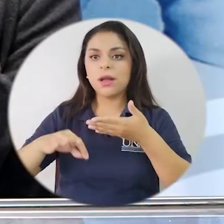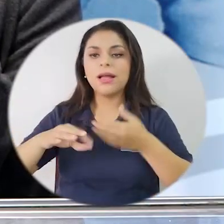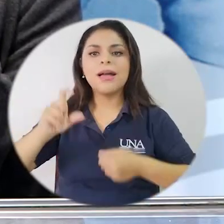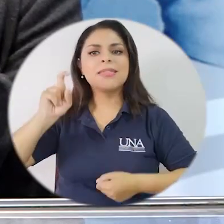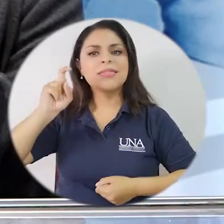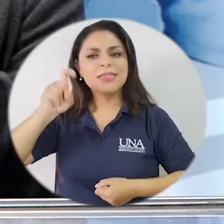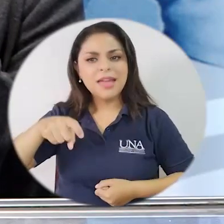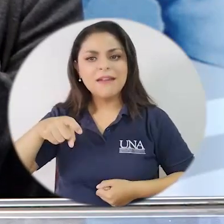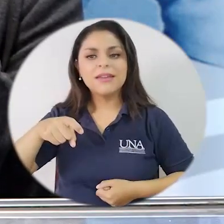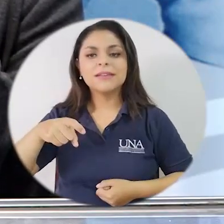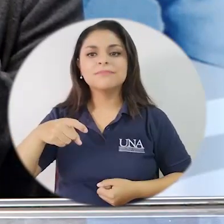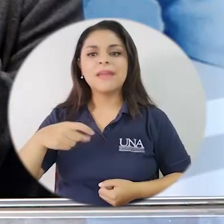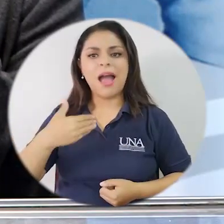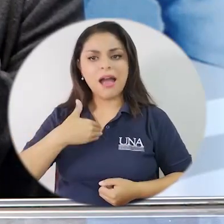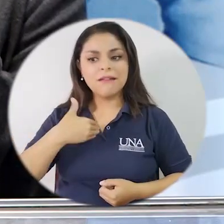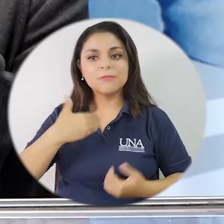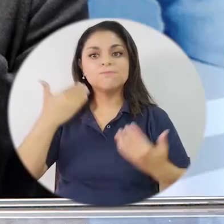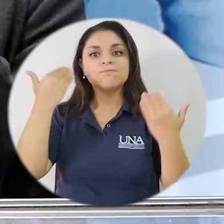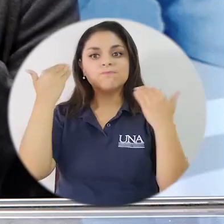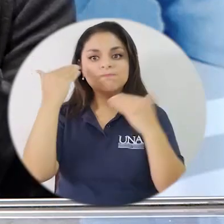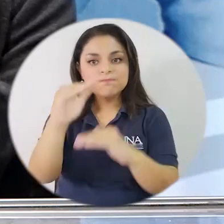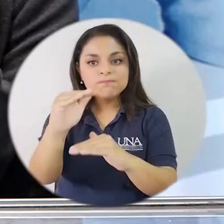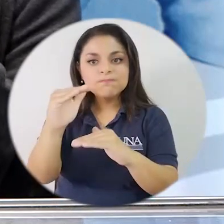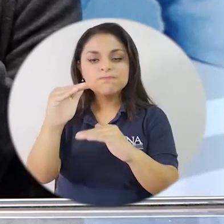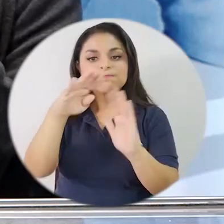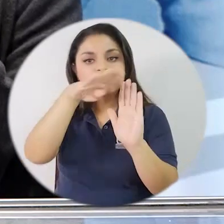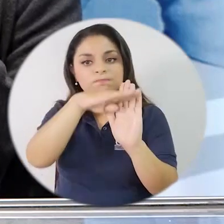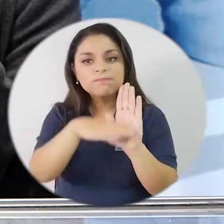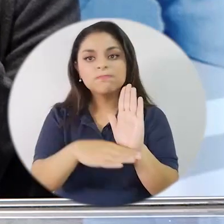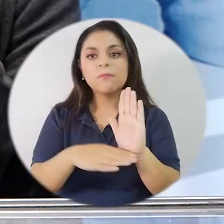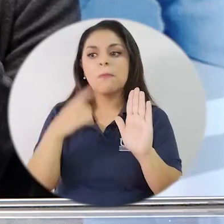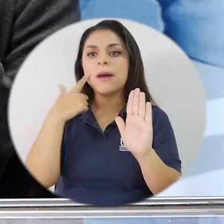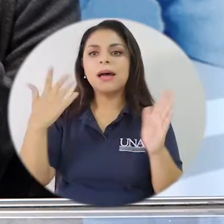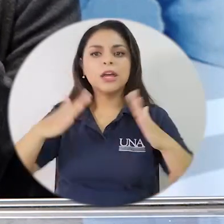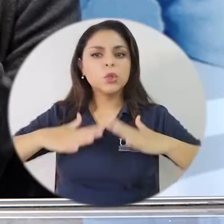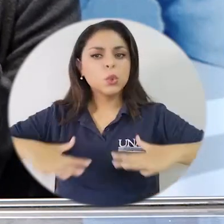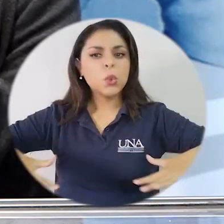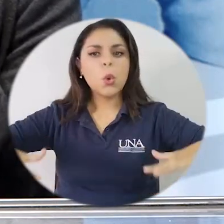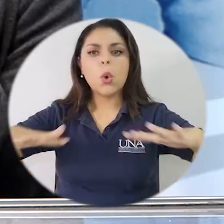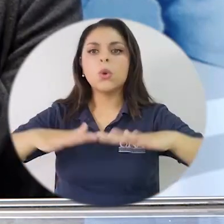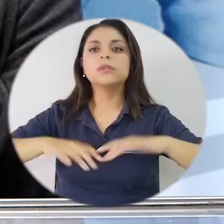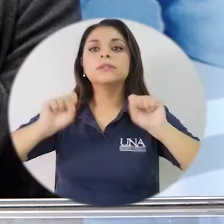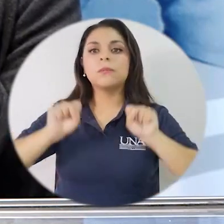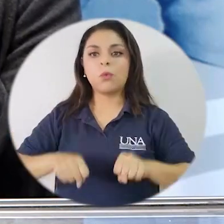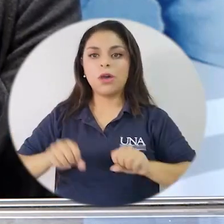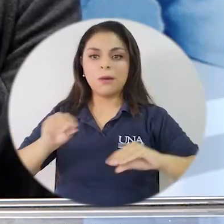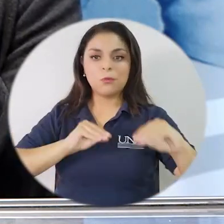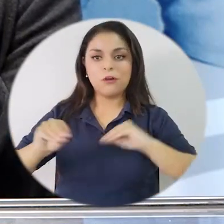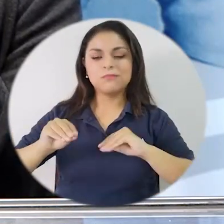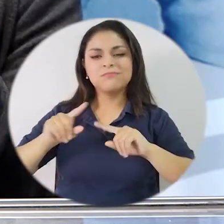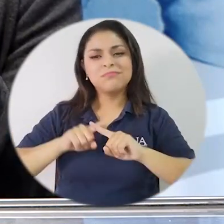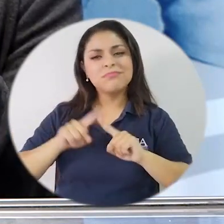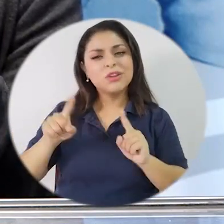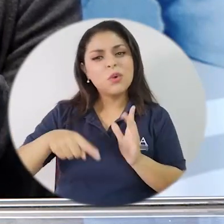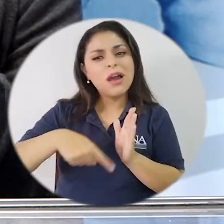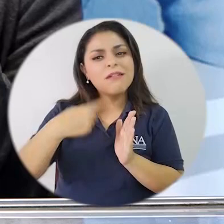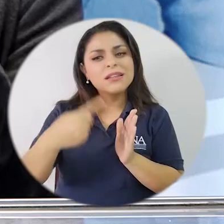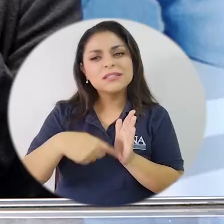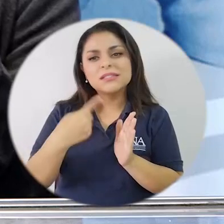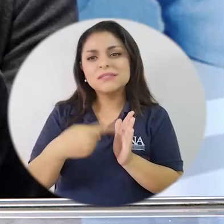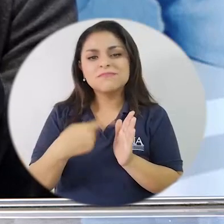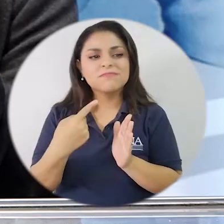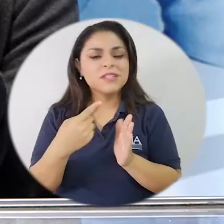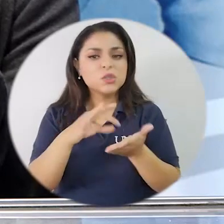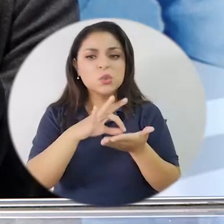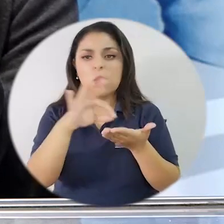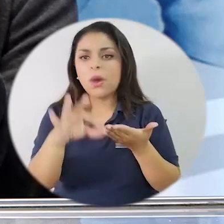deberían de estar delimitados para que todos y todas se puedan mover, pero a veces las escuelas no